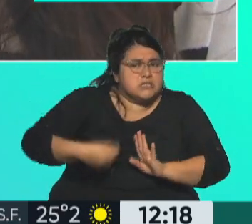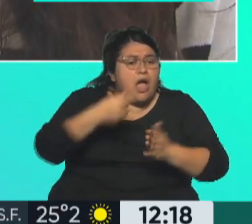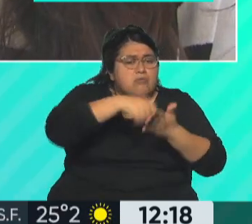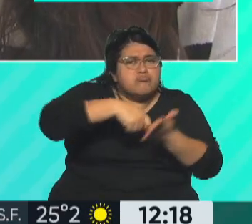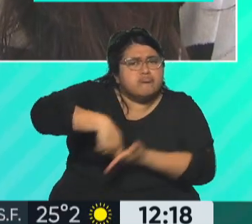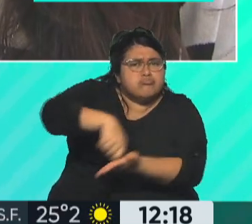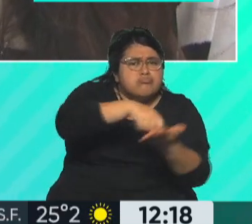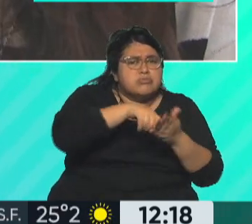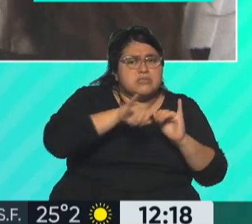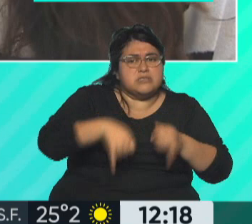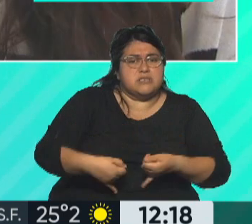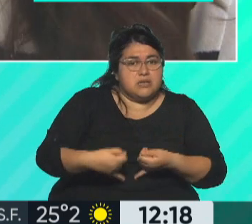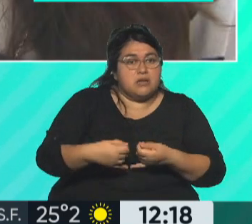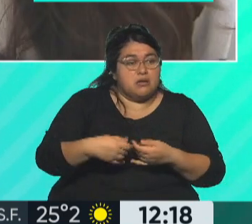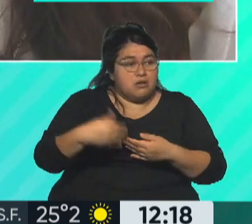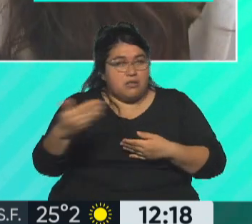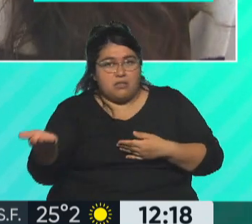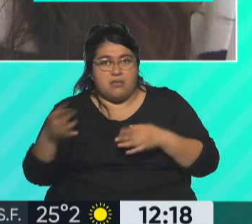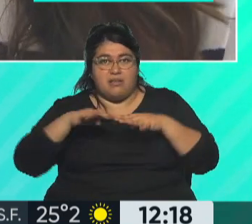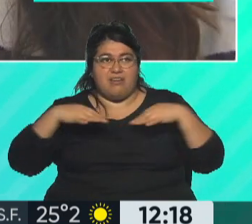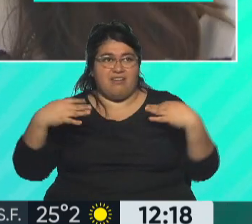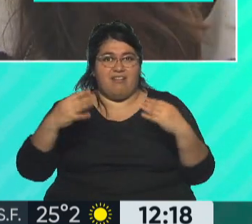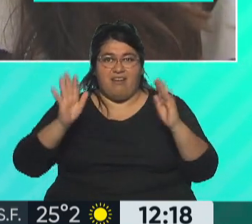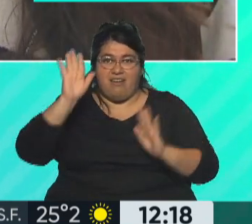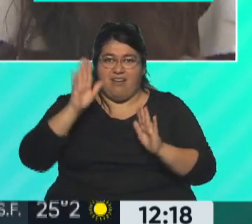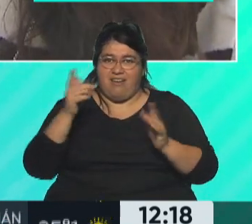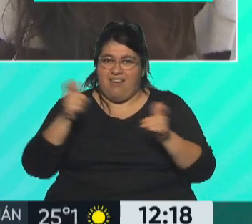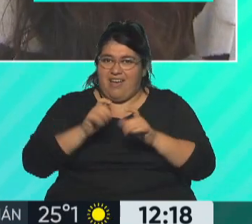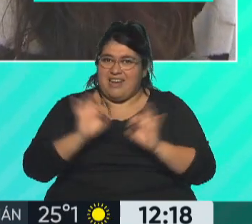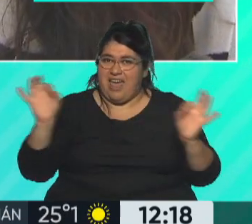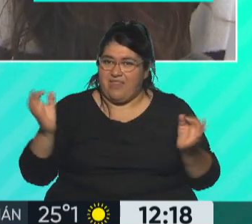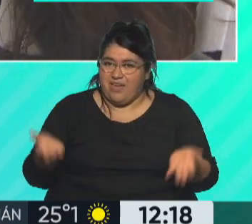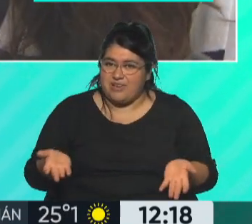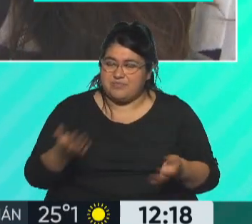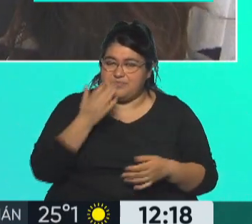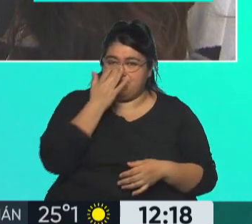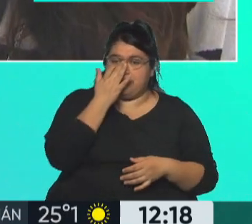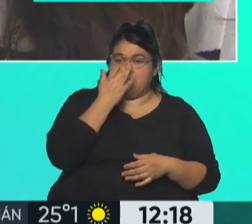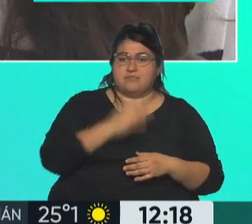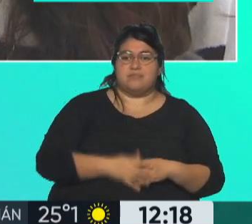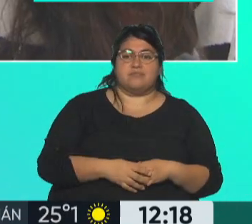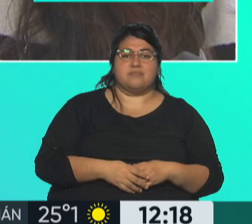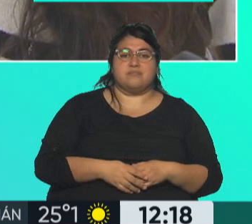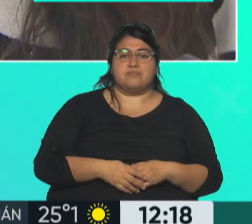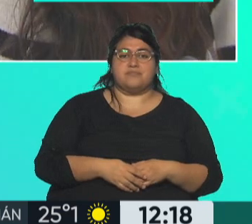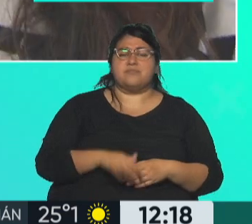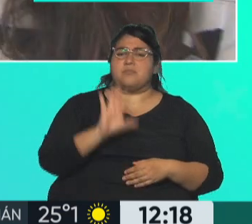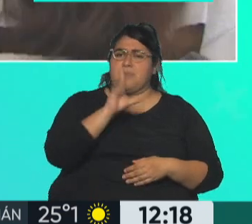vez que se le da conformidad a que esas 5 organizaciones integren el Comité contra la Tortura, el Consejo Consultivo, perdón.